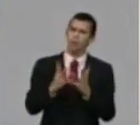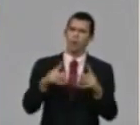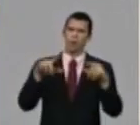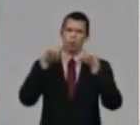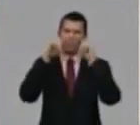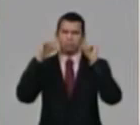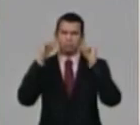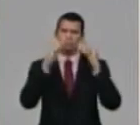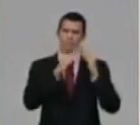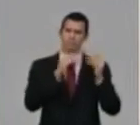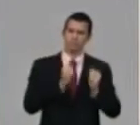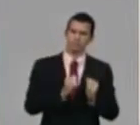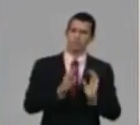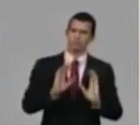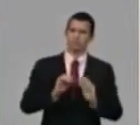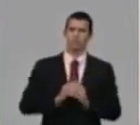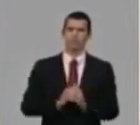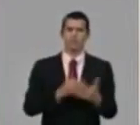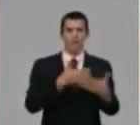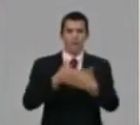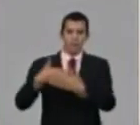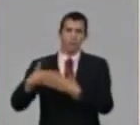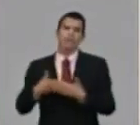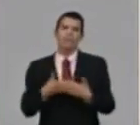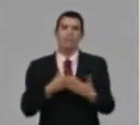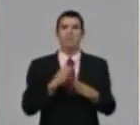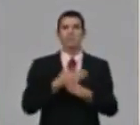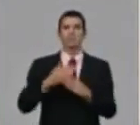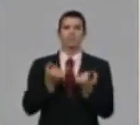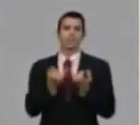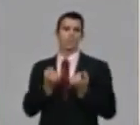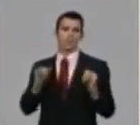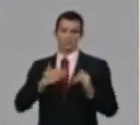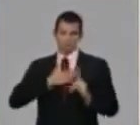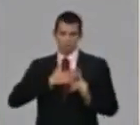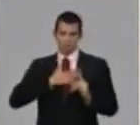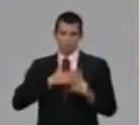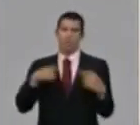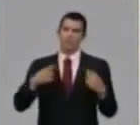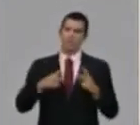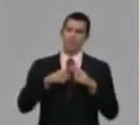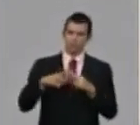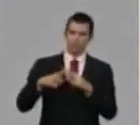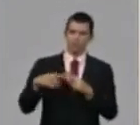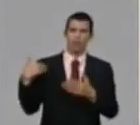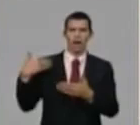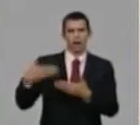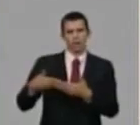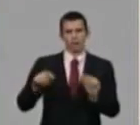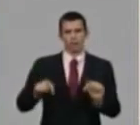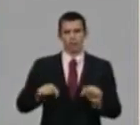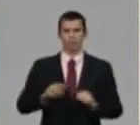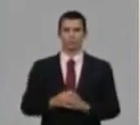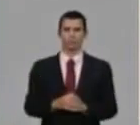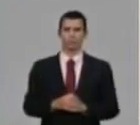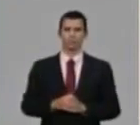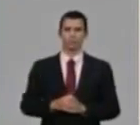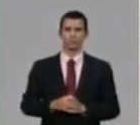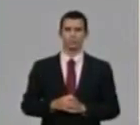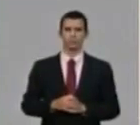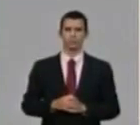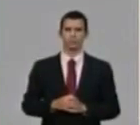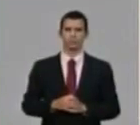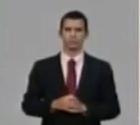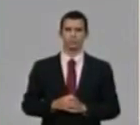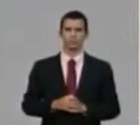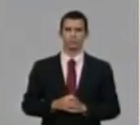liquidez de las empresas, se irán apreciando en la medida que avance toda la situación. Hoy están tributando por los resultados acumulados básicamente al cierre del primer